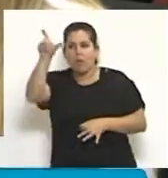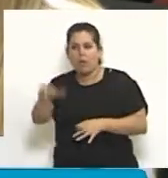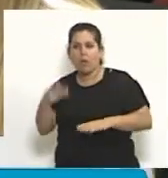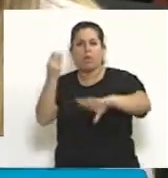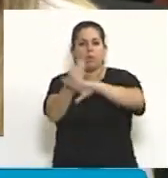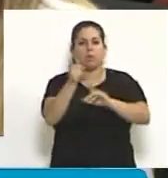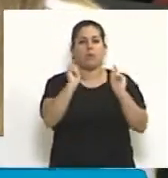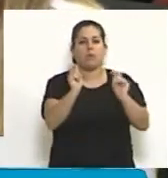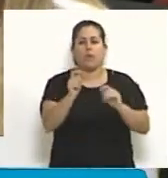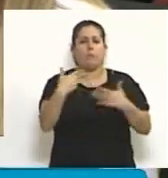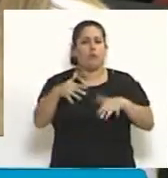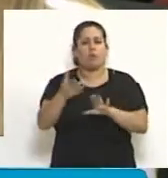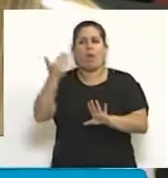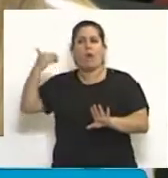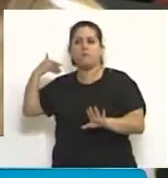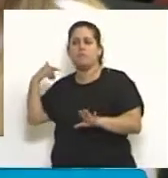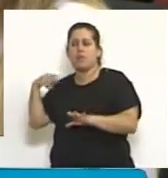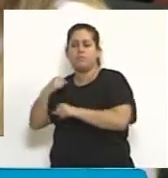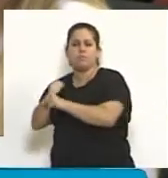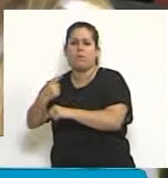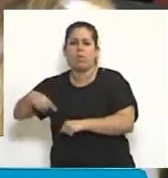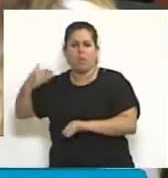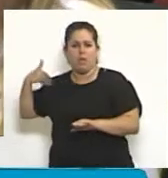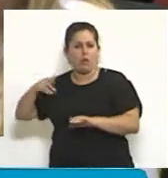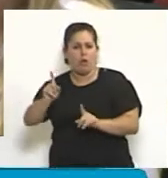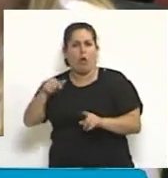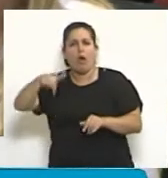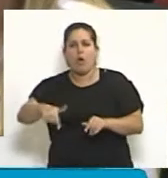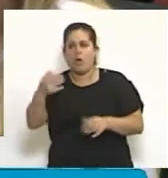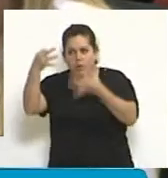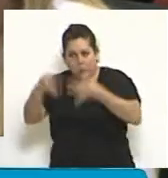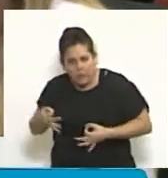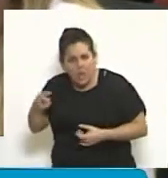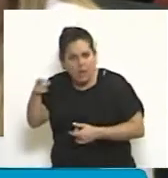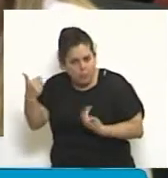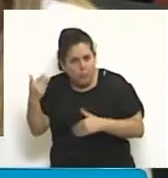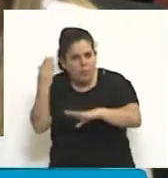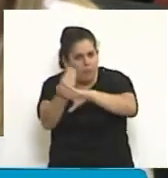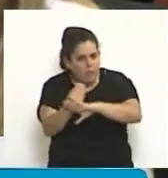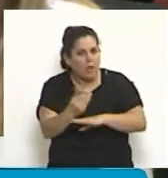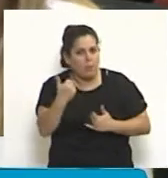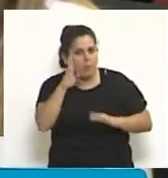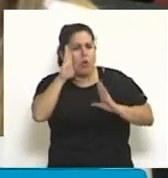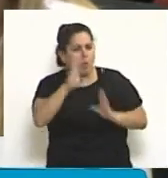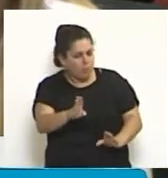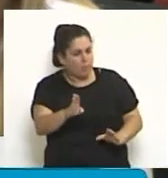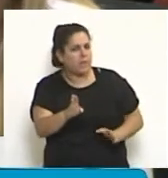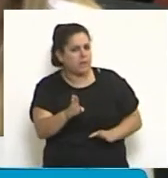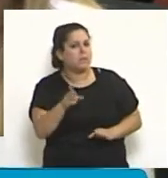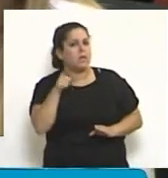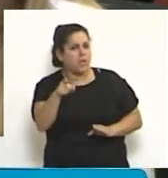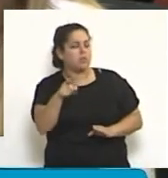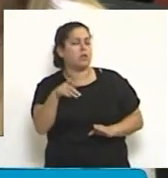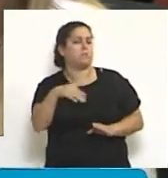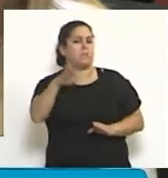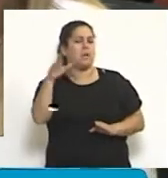de antecedentes, que para cargos, insisto, como los que estamos previendo que se podían ocupar, sería una cuestión